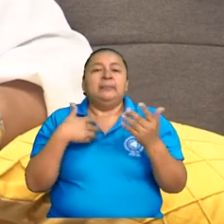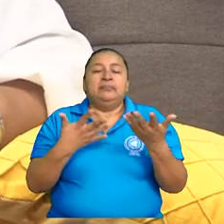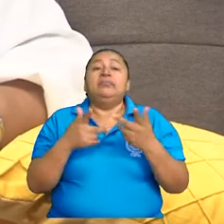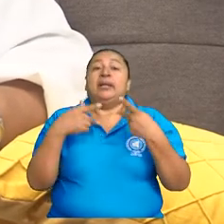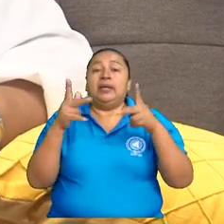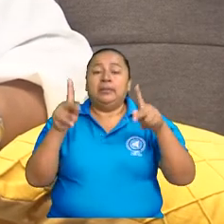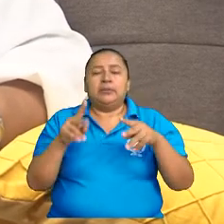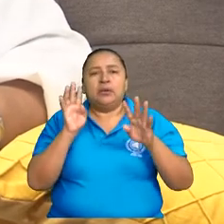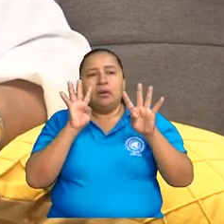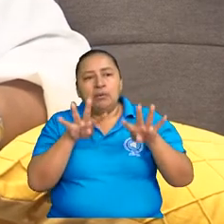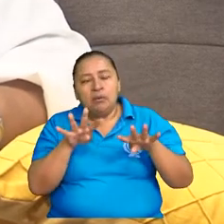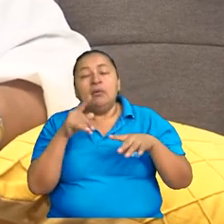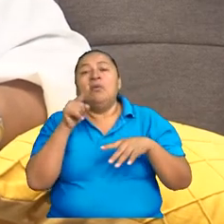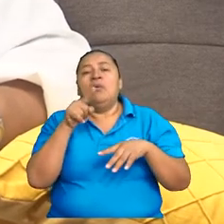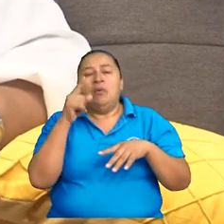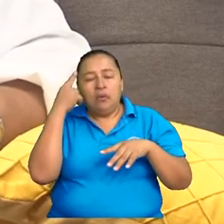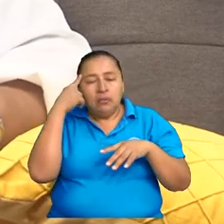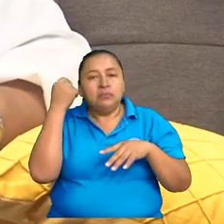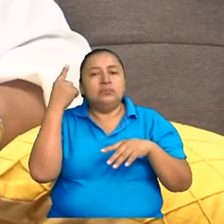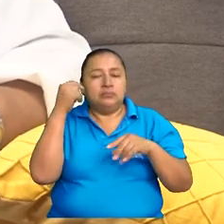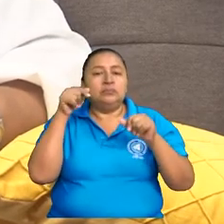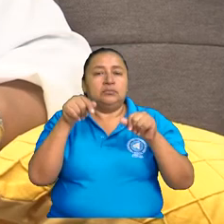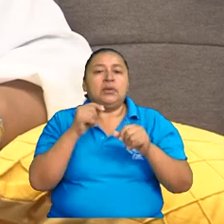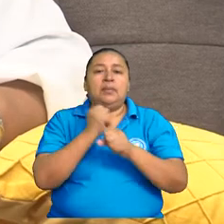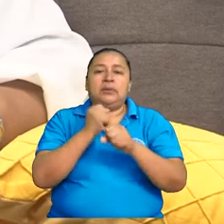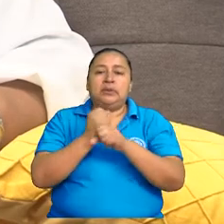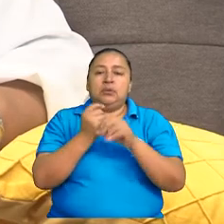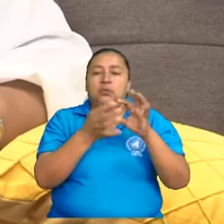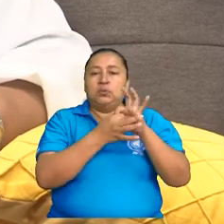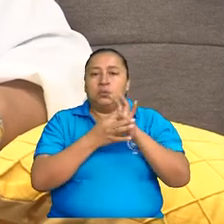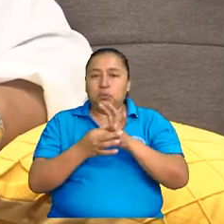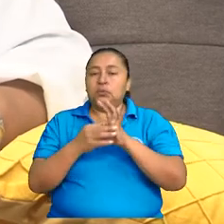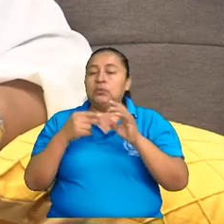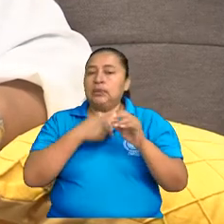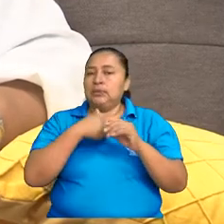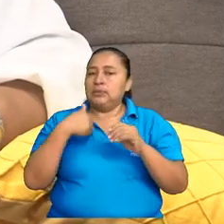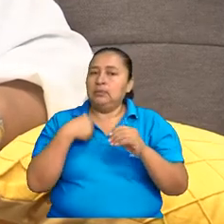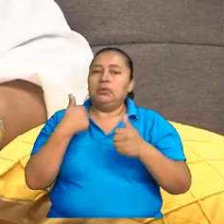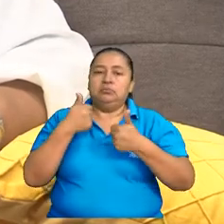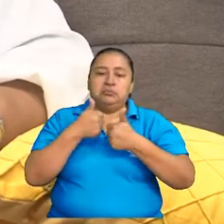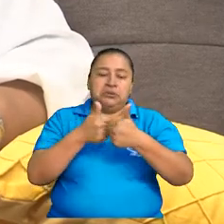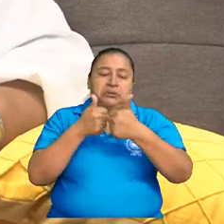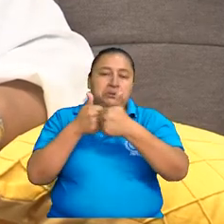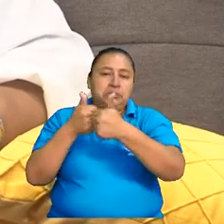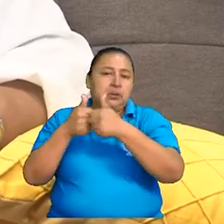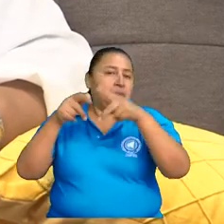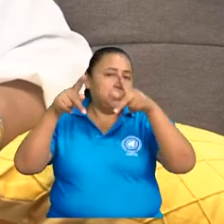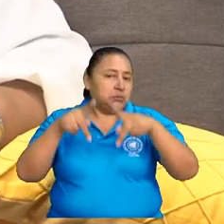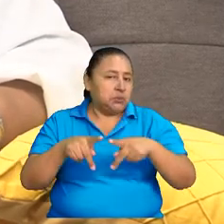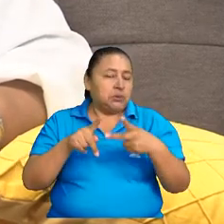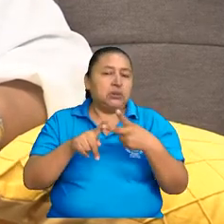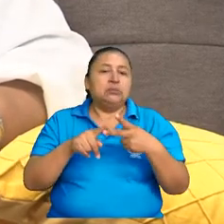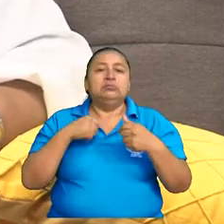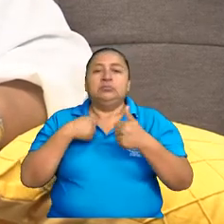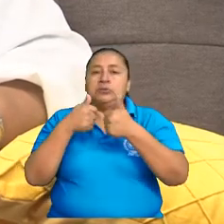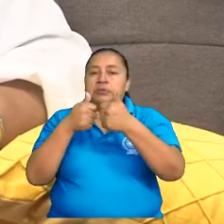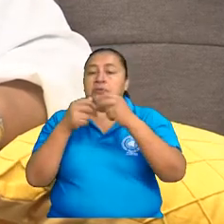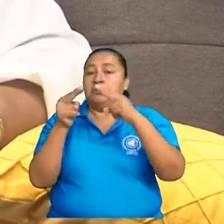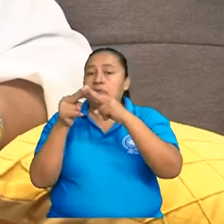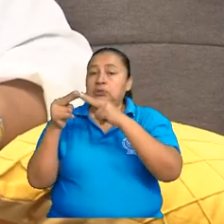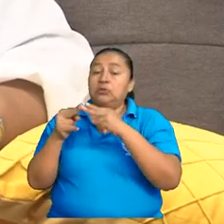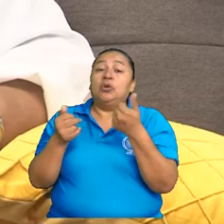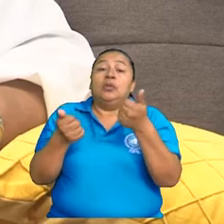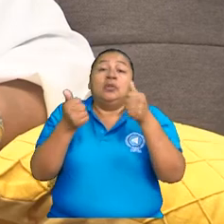realmente sepa que estamos trabajando juntos, que se están haciendo el seguimiento de los casos, el seguimiento de los contactos como está